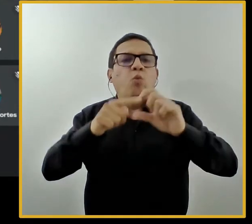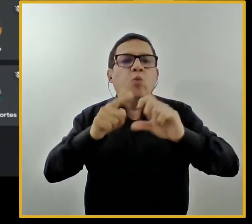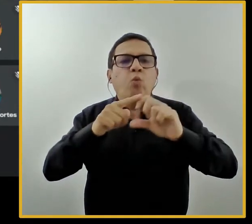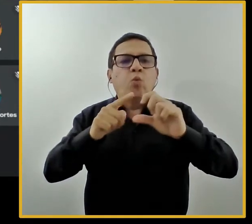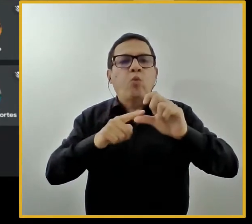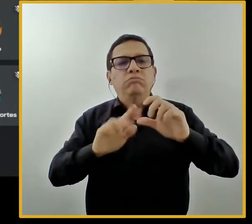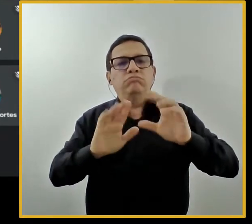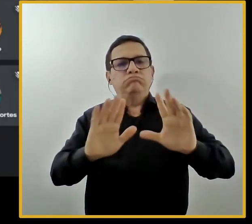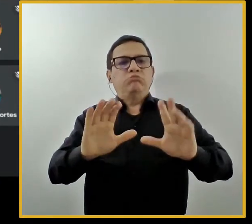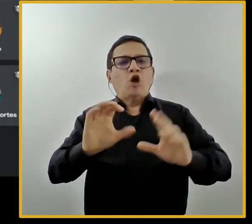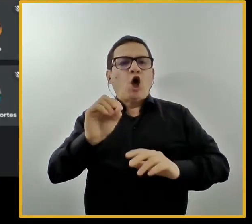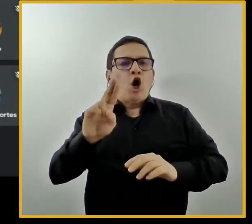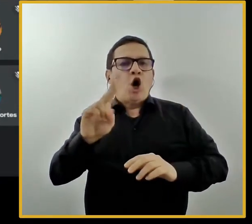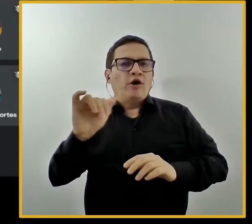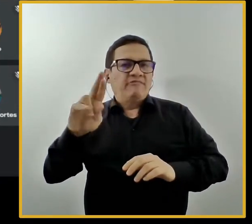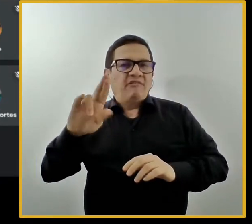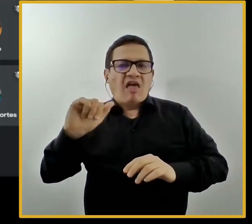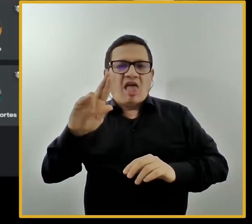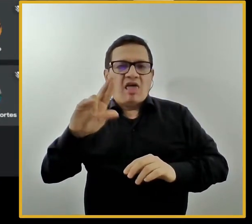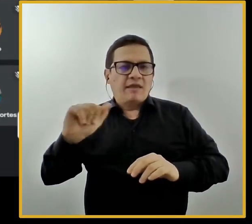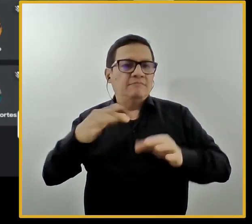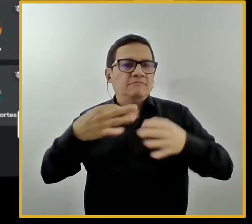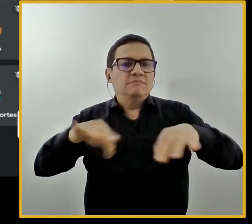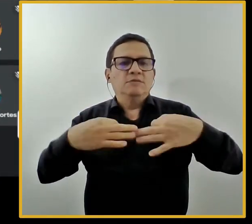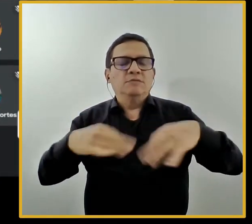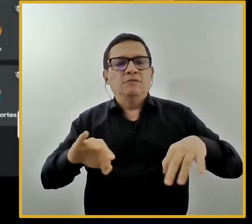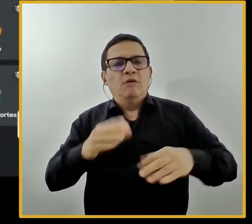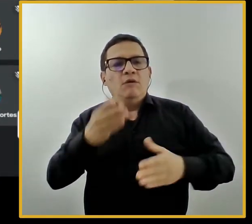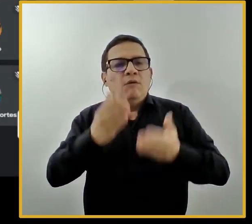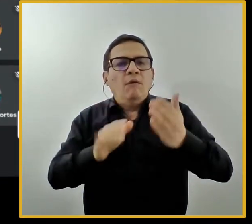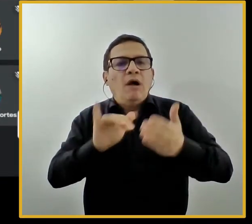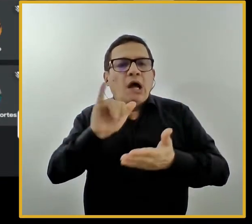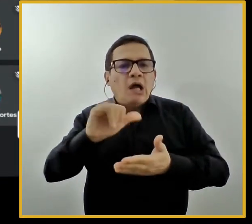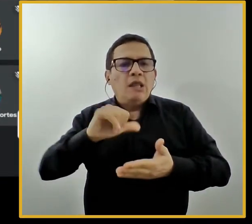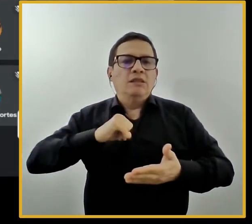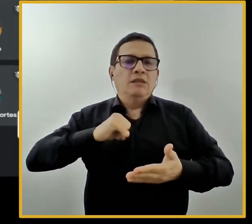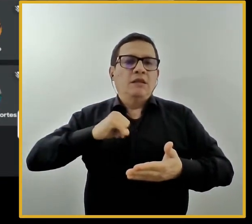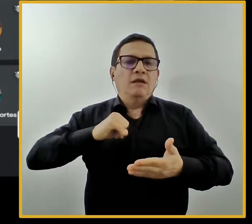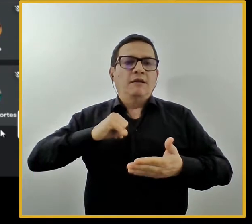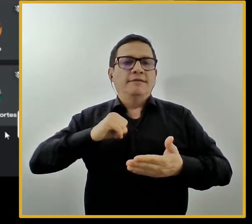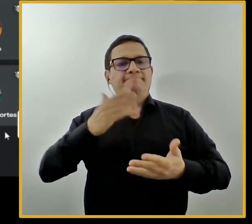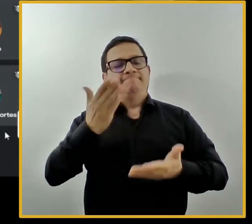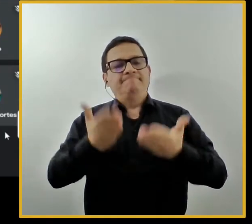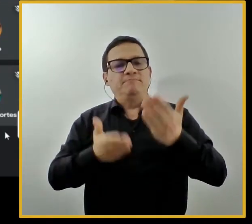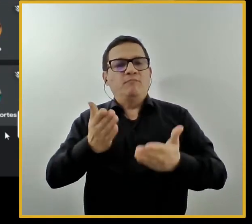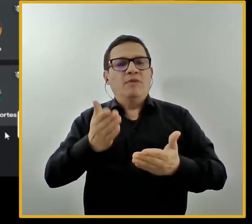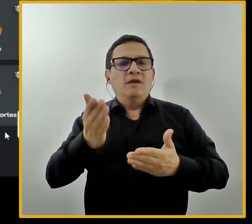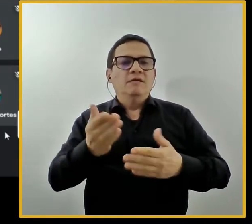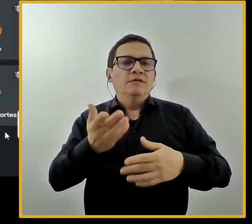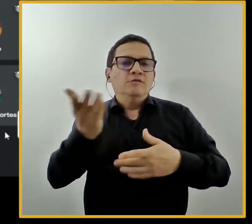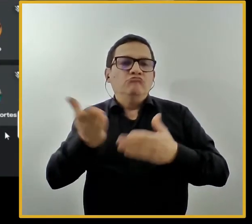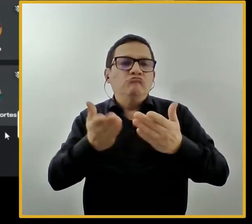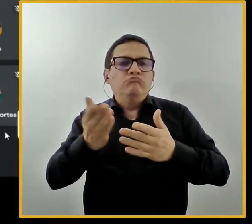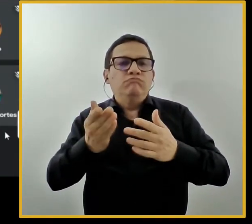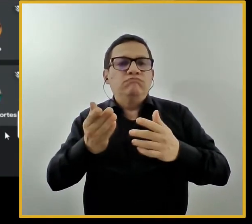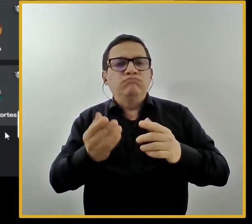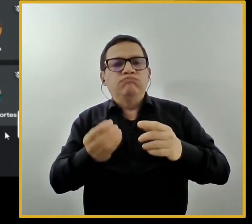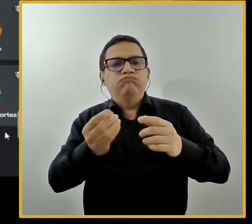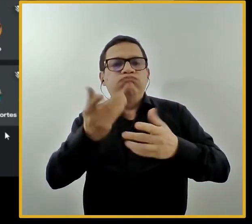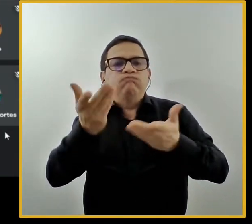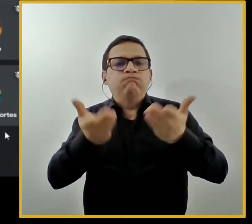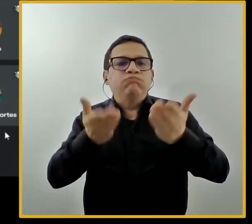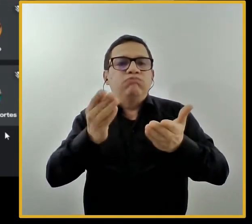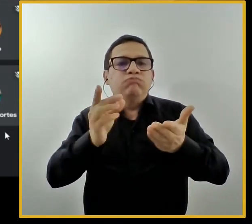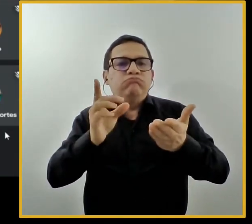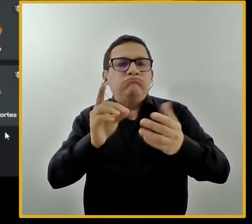ecuaciones ordinarias, pues sencillamente son aquellas que poseen derivadas con respecto a una sola